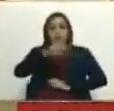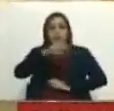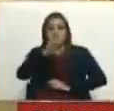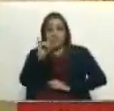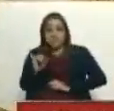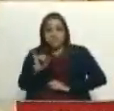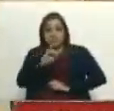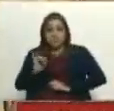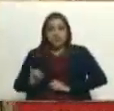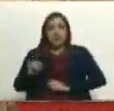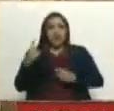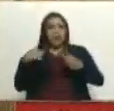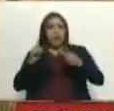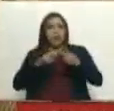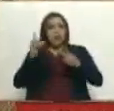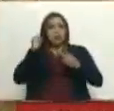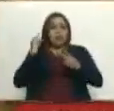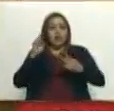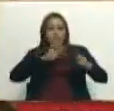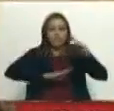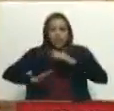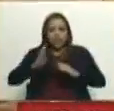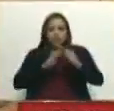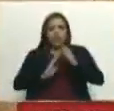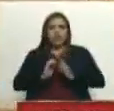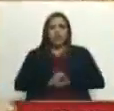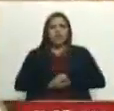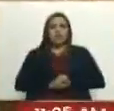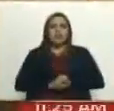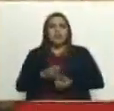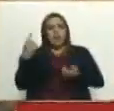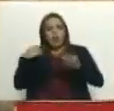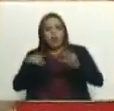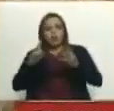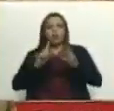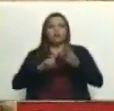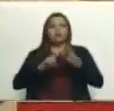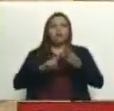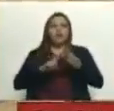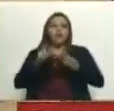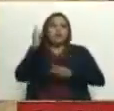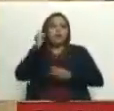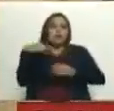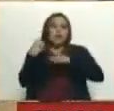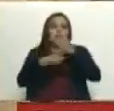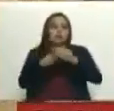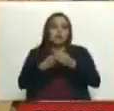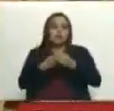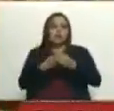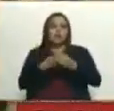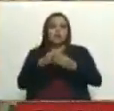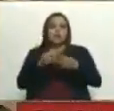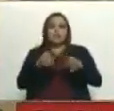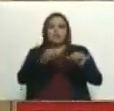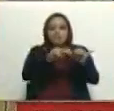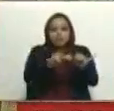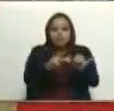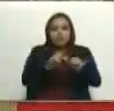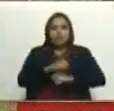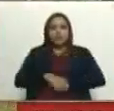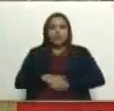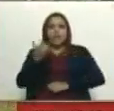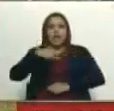a la ingeniera Eximirna Castillo, que van a ser ponentes de esta importante actividad.